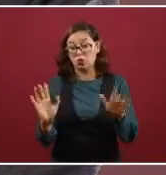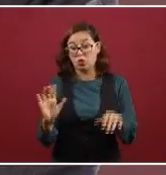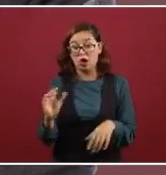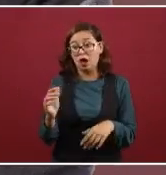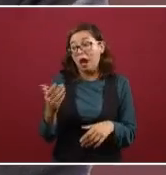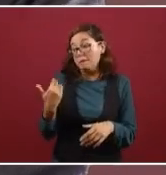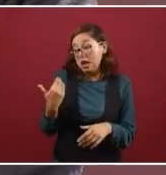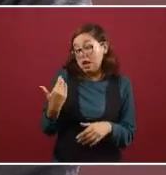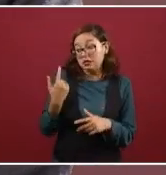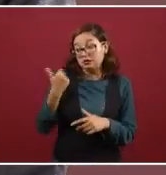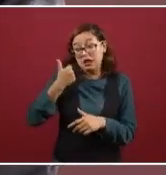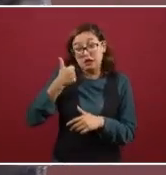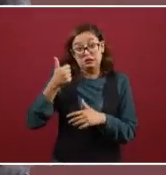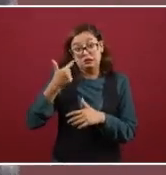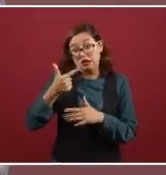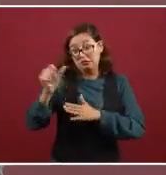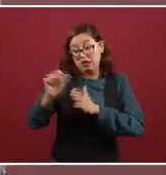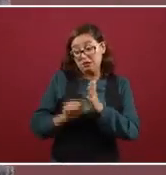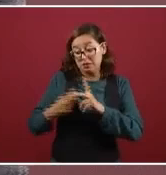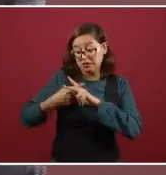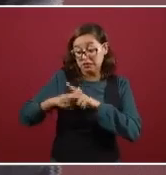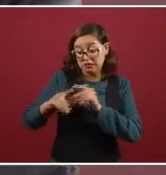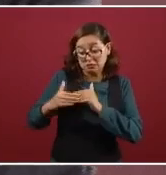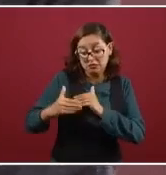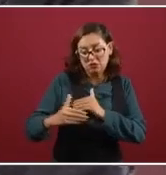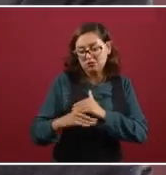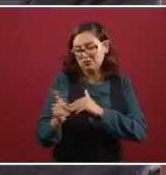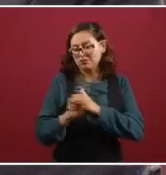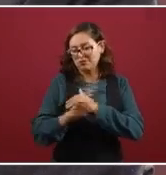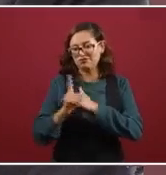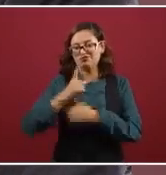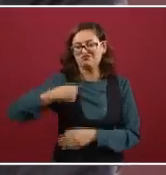Lo que resiste apoya.